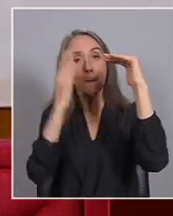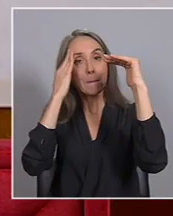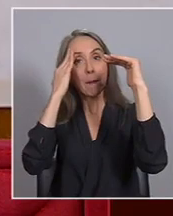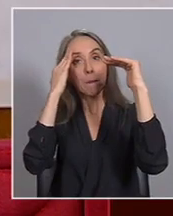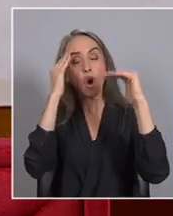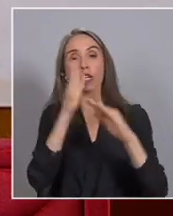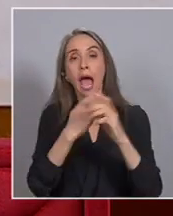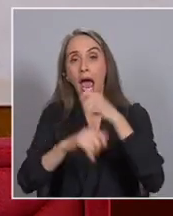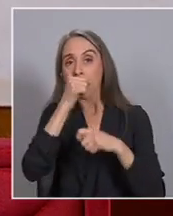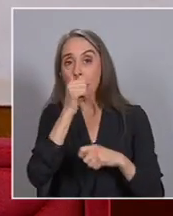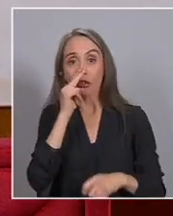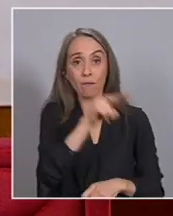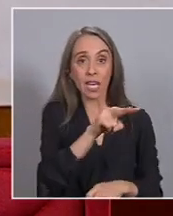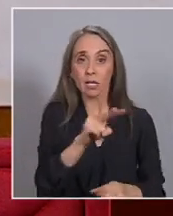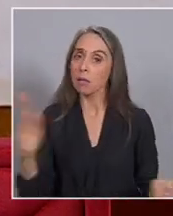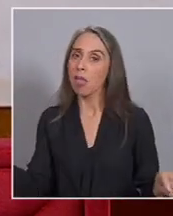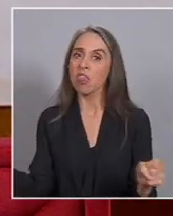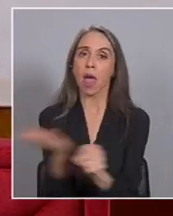aparezcan.